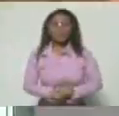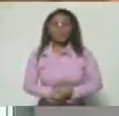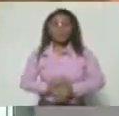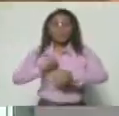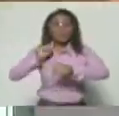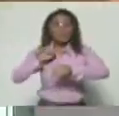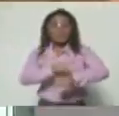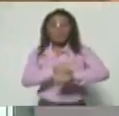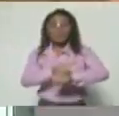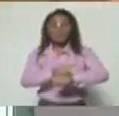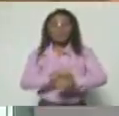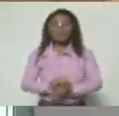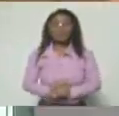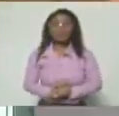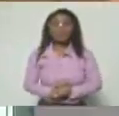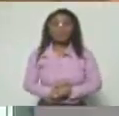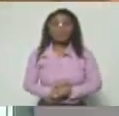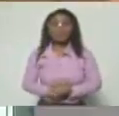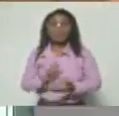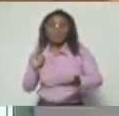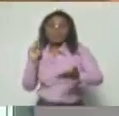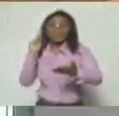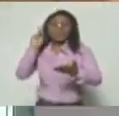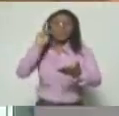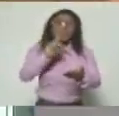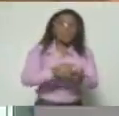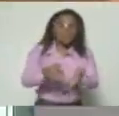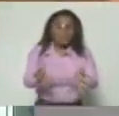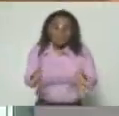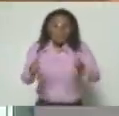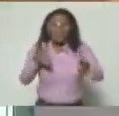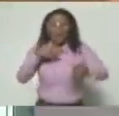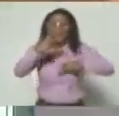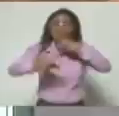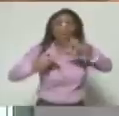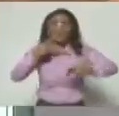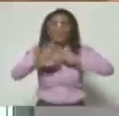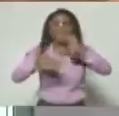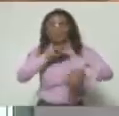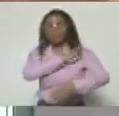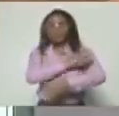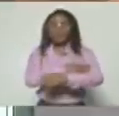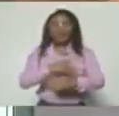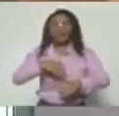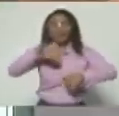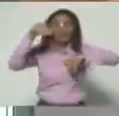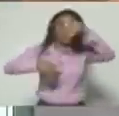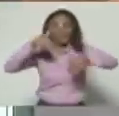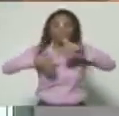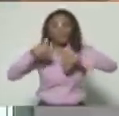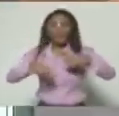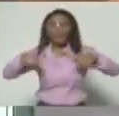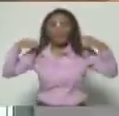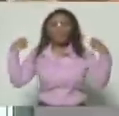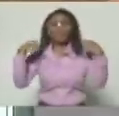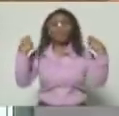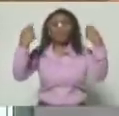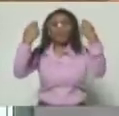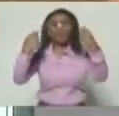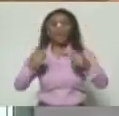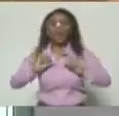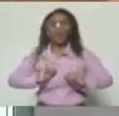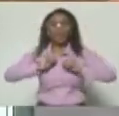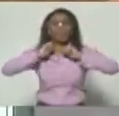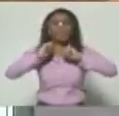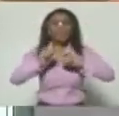temprano, cuando llegó al poder político en Venezuela por la fuerza del voto popular,